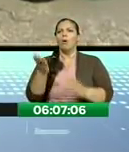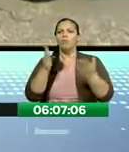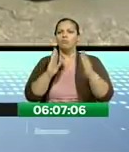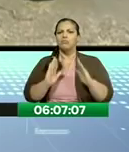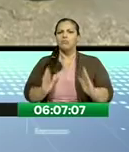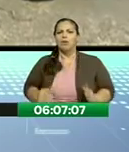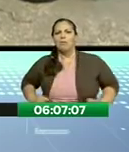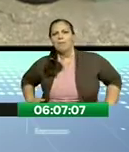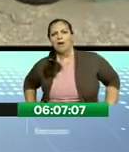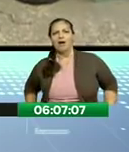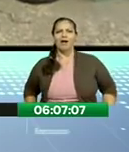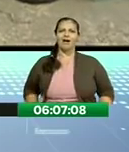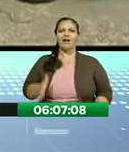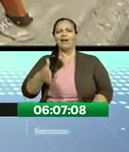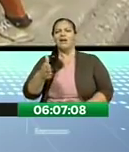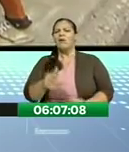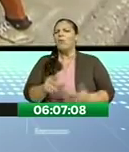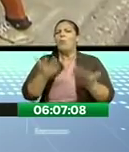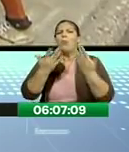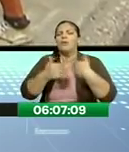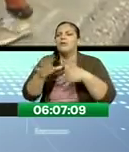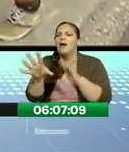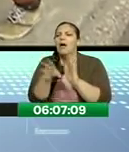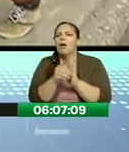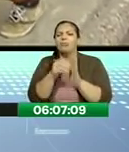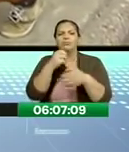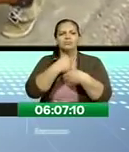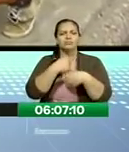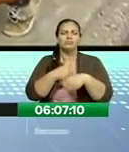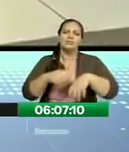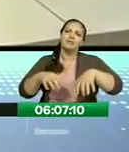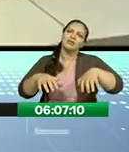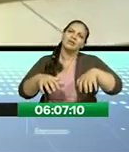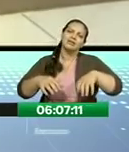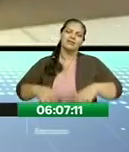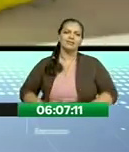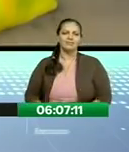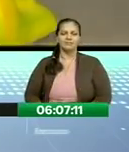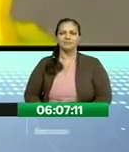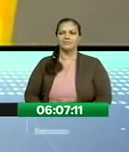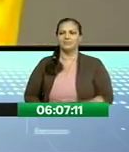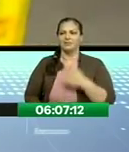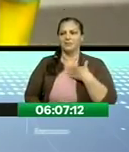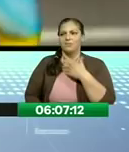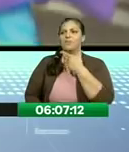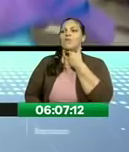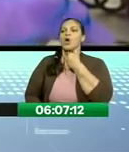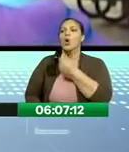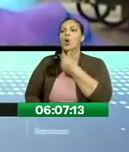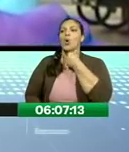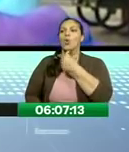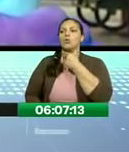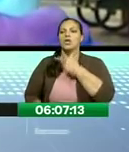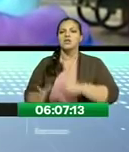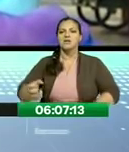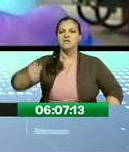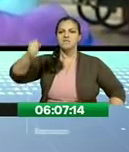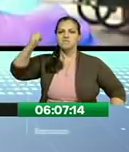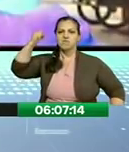que disfrute. Hay que disfrutar. Sí, hay que disfrutar. A mí me gusta. ¿Cuál le gusta a usted? A mí me gusta Thor.